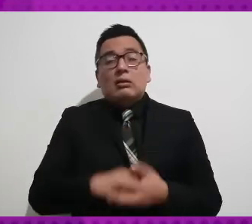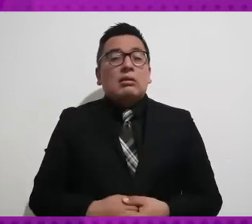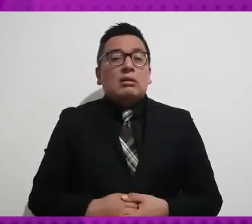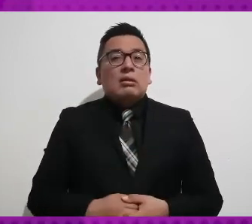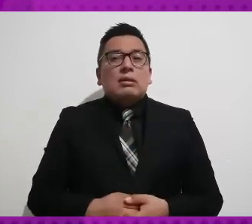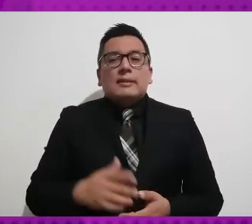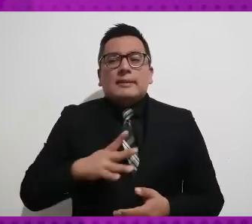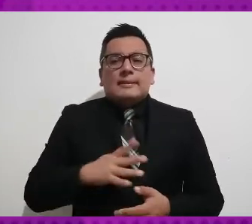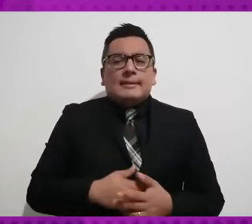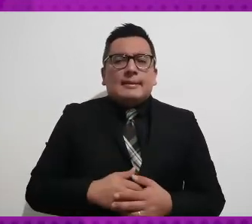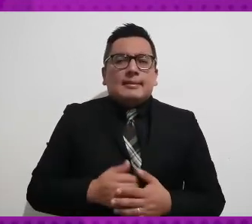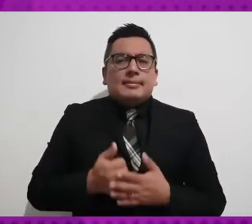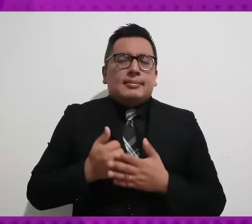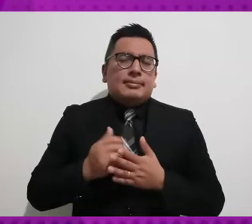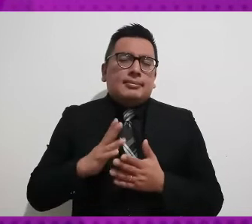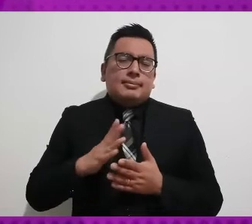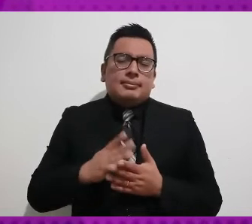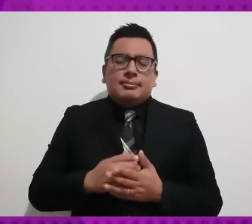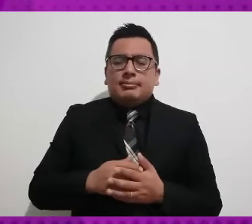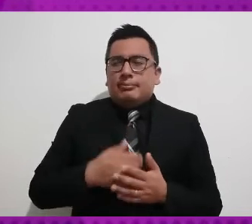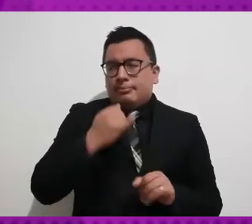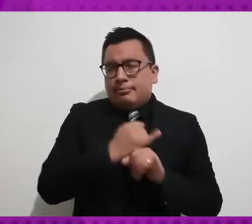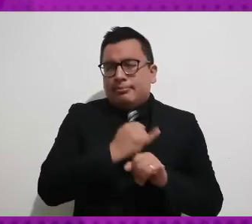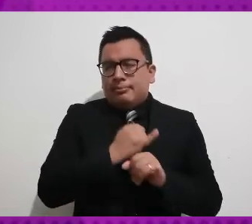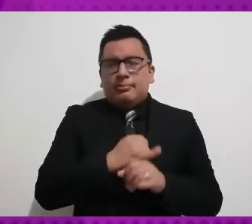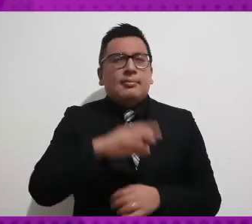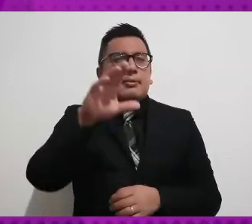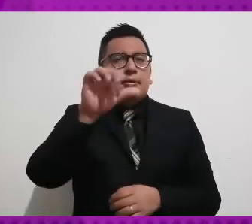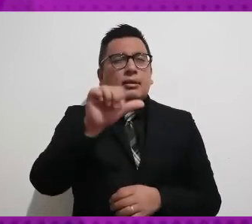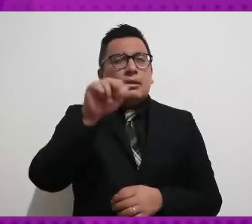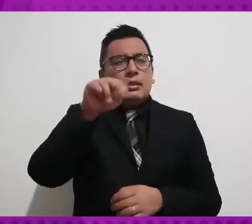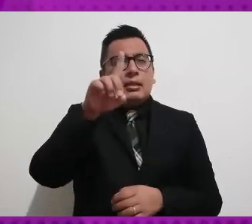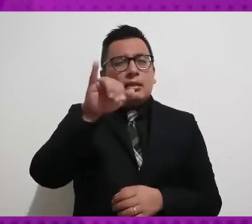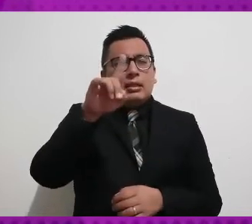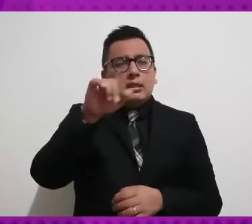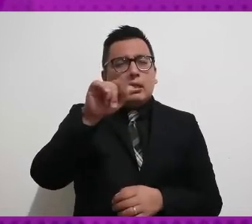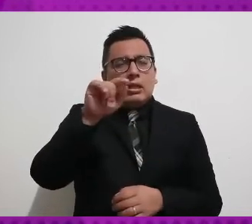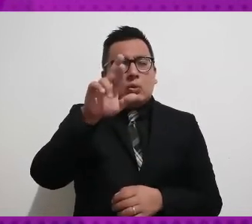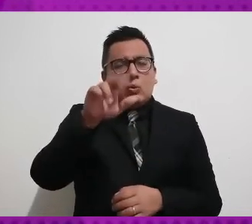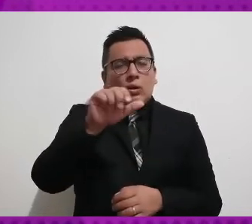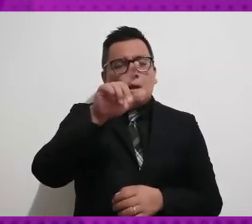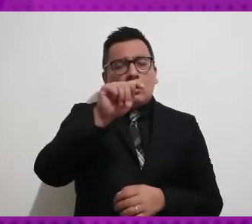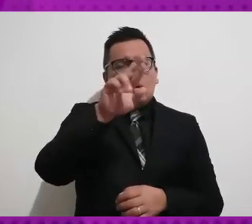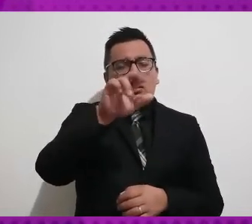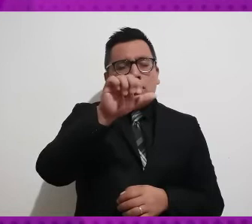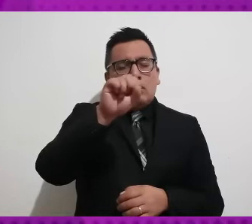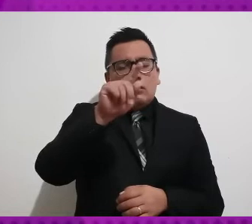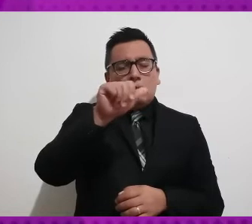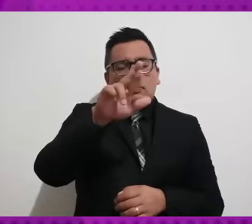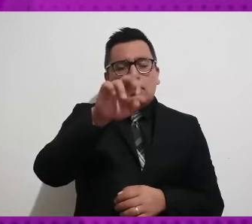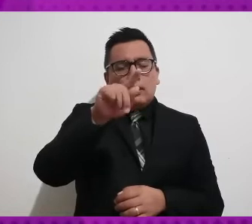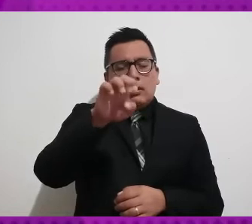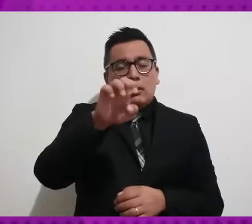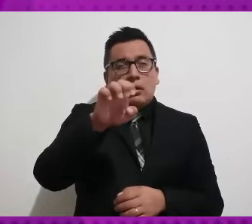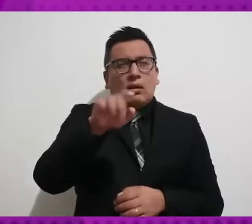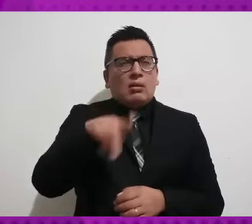algunos candidatos o los partidos pues dejó mucho que desear. ¿Qué opinan ustedes? ¿Qué es lo que le deja a deber en este proceso los partidos